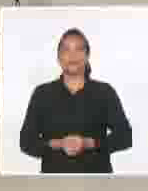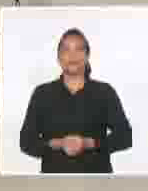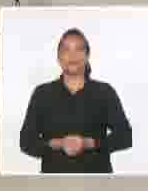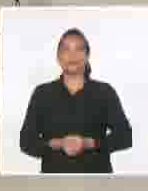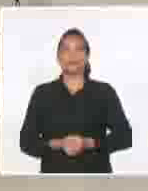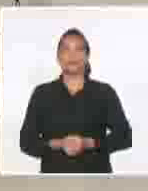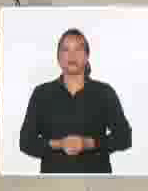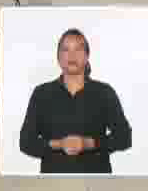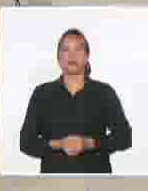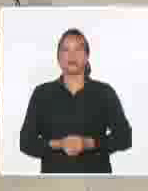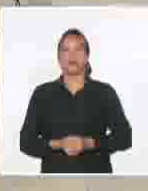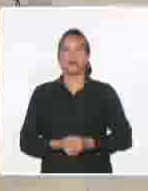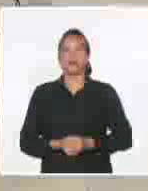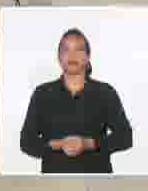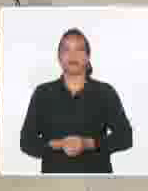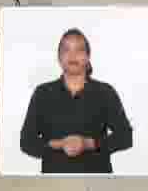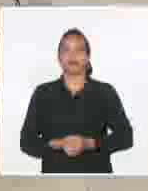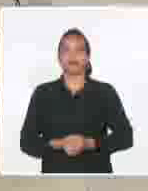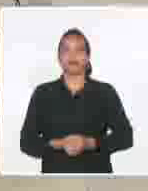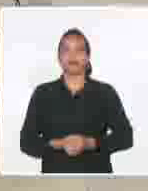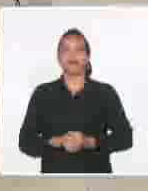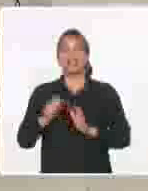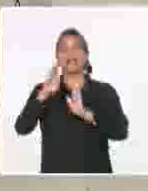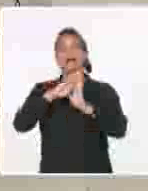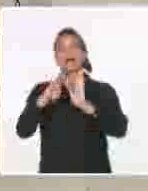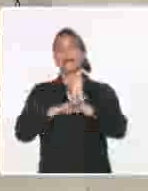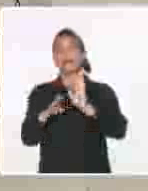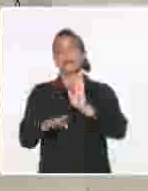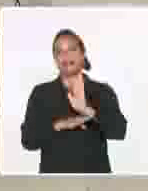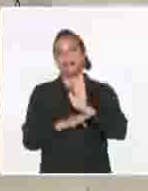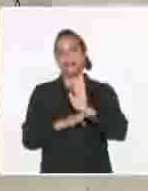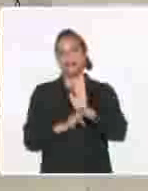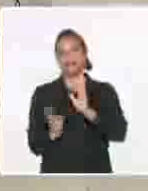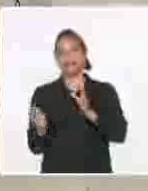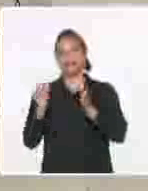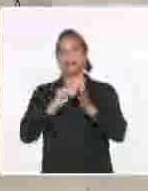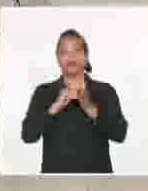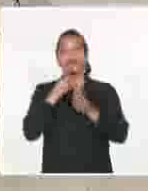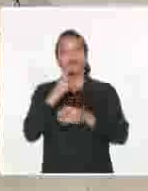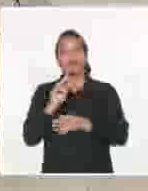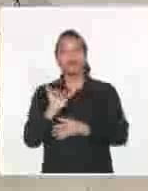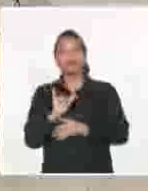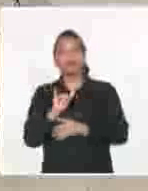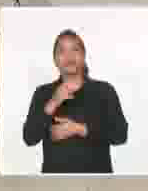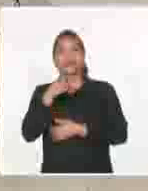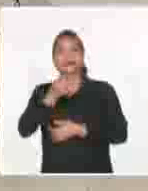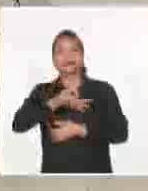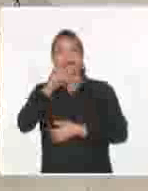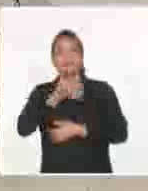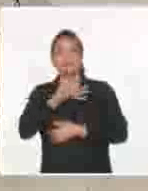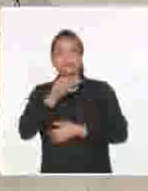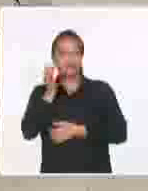Unidas sobre las medidas coercitivas unilaterales visitó, creo que fue en mayo,